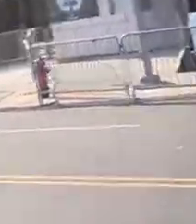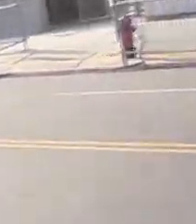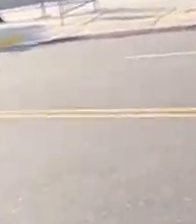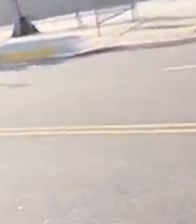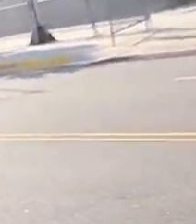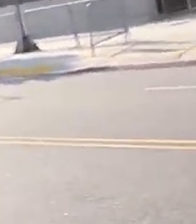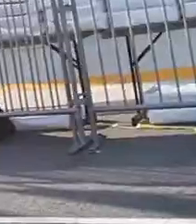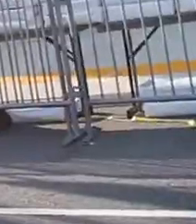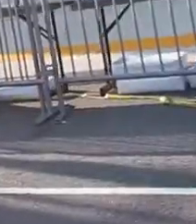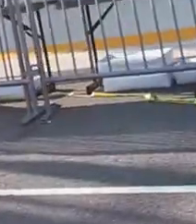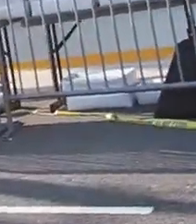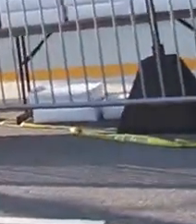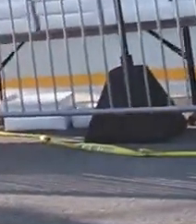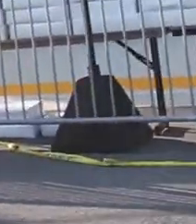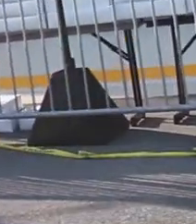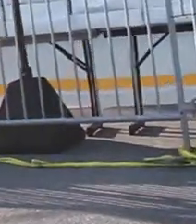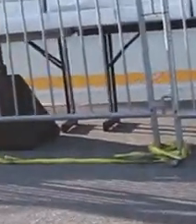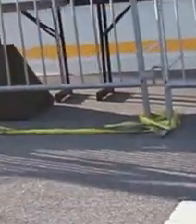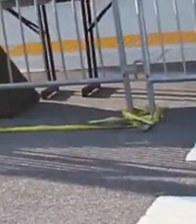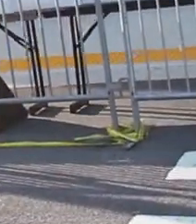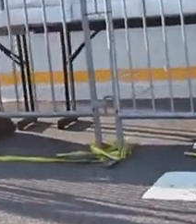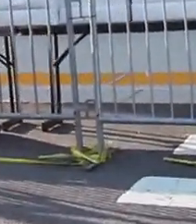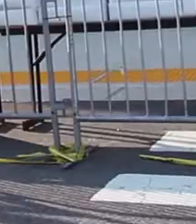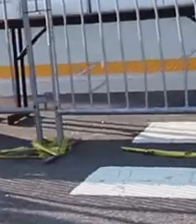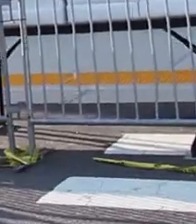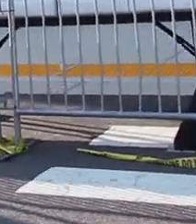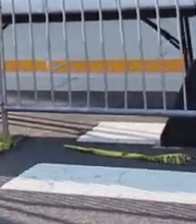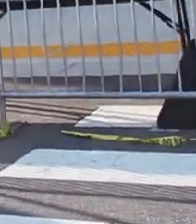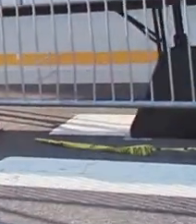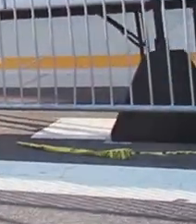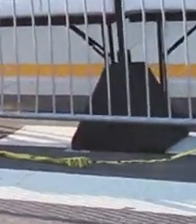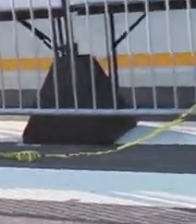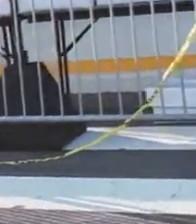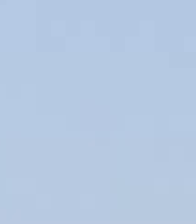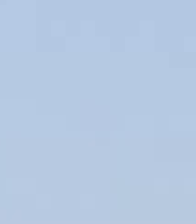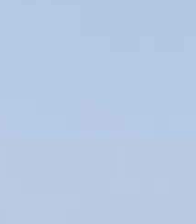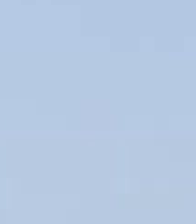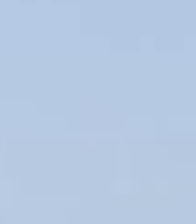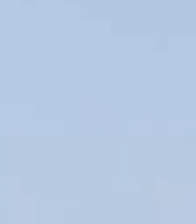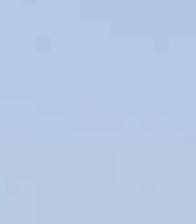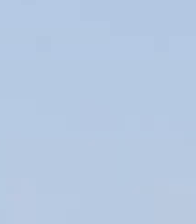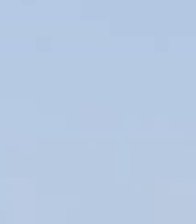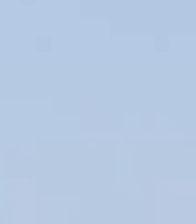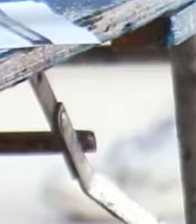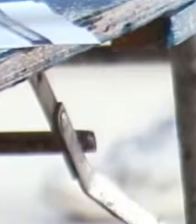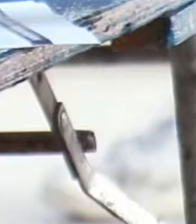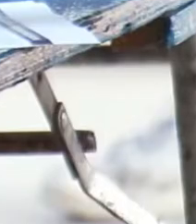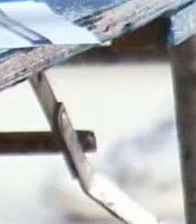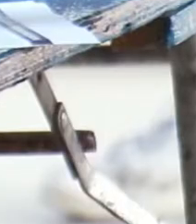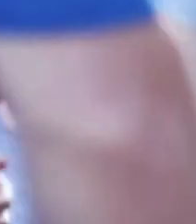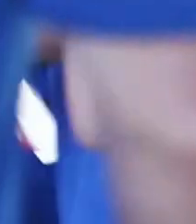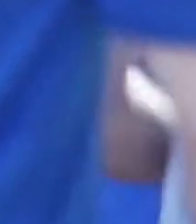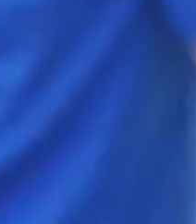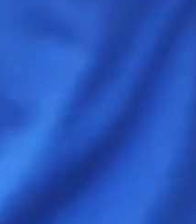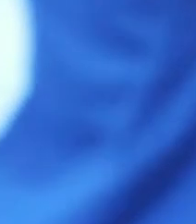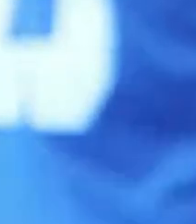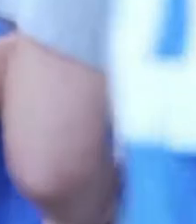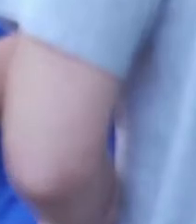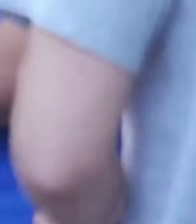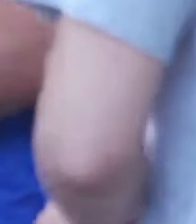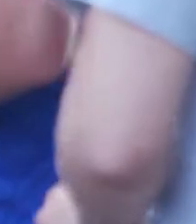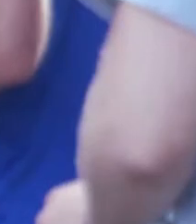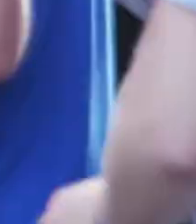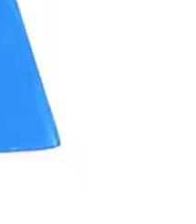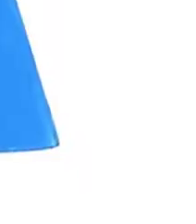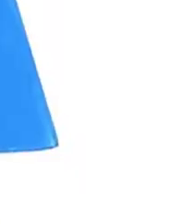terminó el deporte por trabajo. Hasta que el doctor me dijo que estaba enfermo de colesterol. Entonces empecé otra vez, digo,